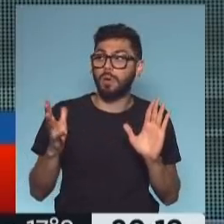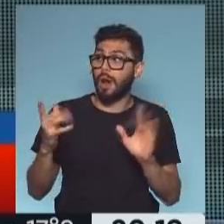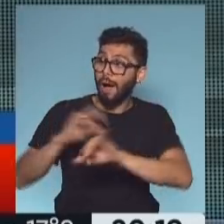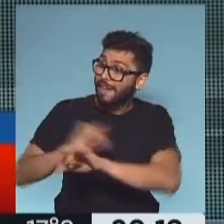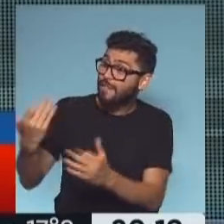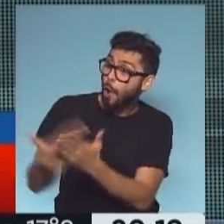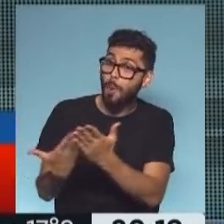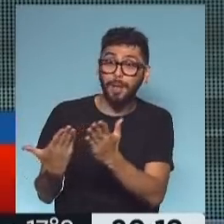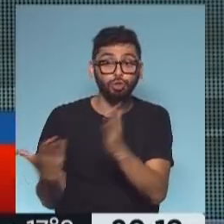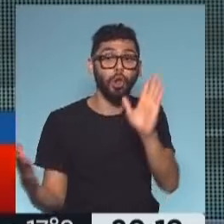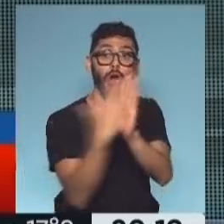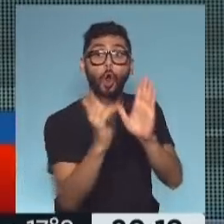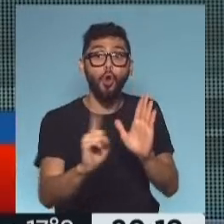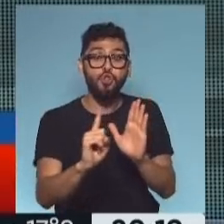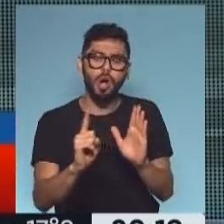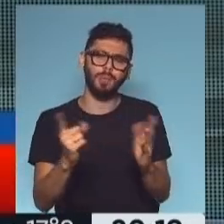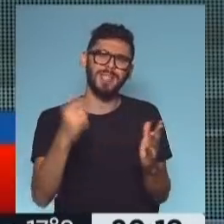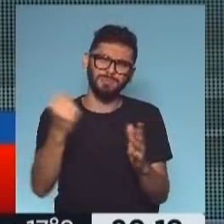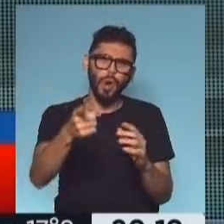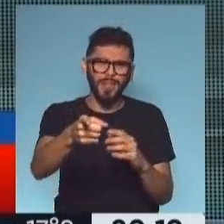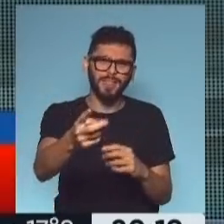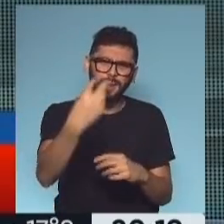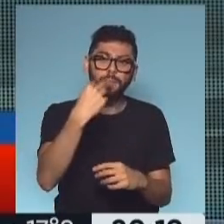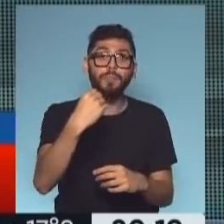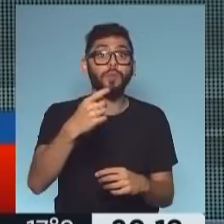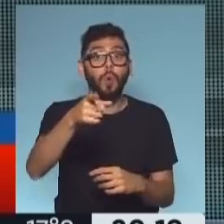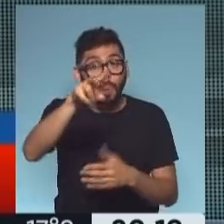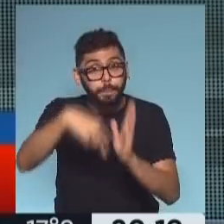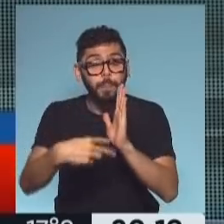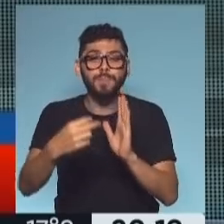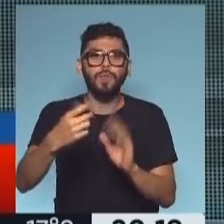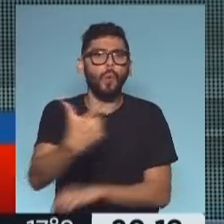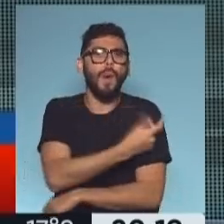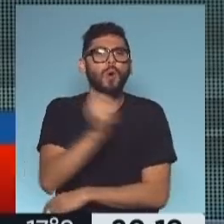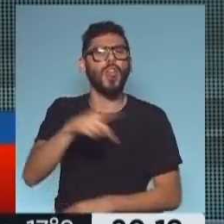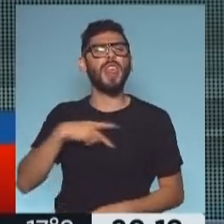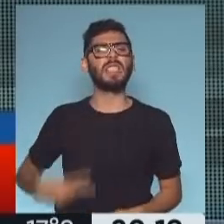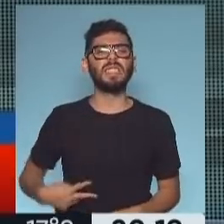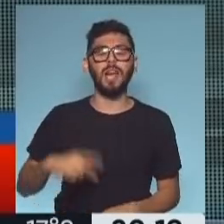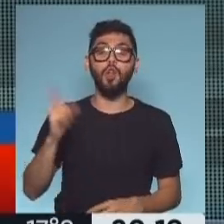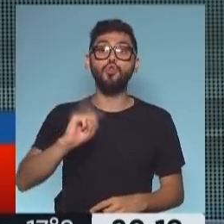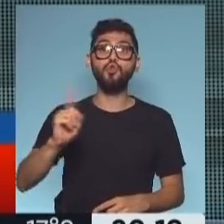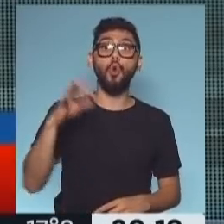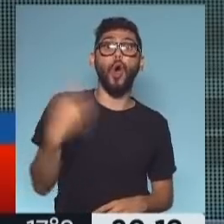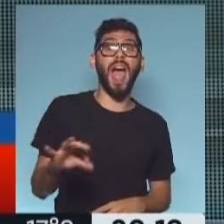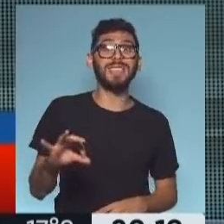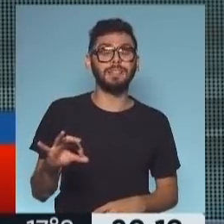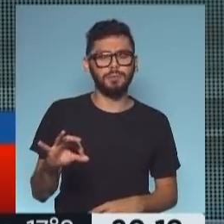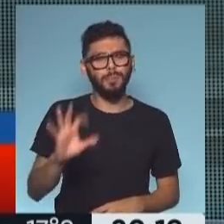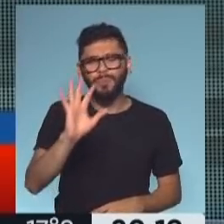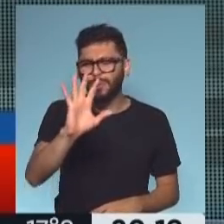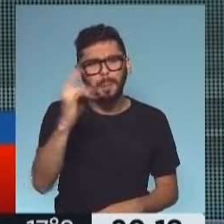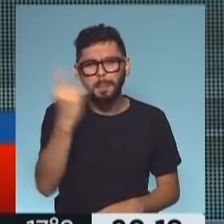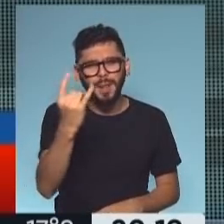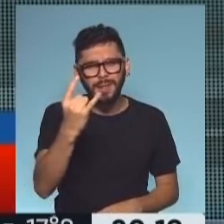Y está bien decirlo, ya que estamos sobre el tema, usted está escuchando, leyó que la vacuna china no es tan efectiva, en realidad es una mentira, estamos